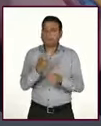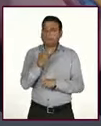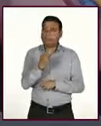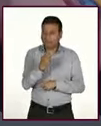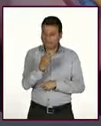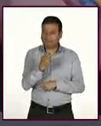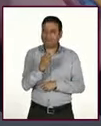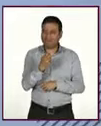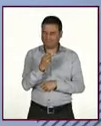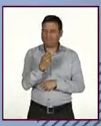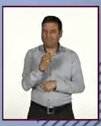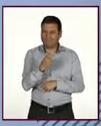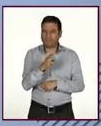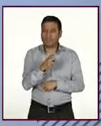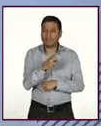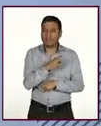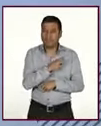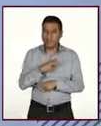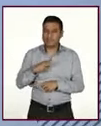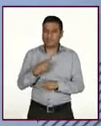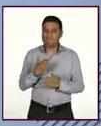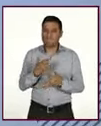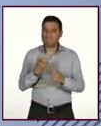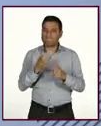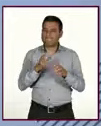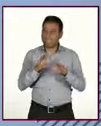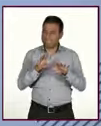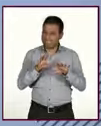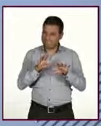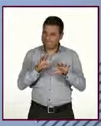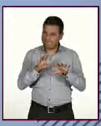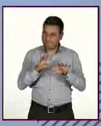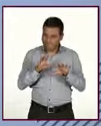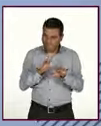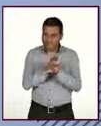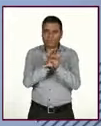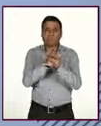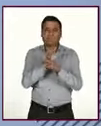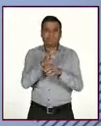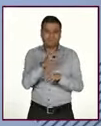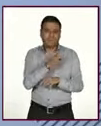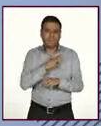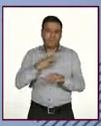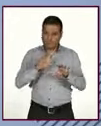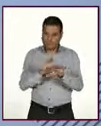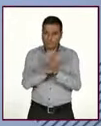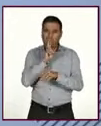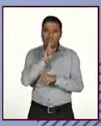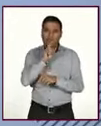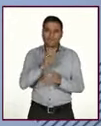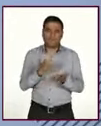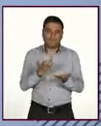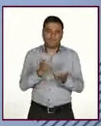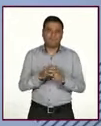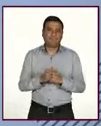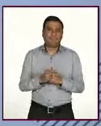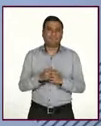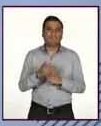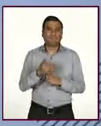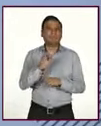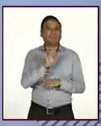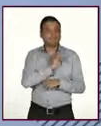a tener y aprender a adoptar, pero también a adaptar, ¿no? Para poder tener